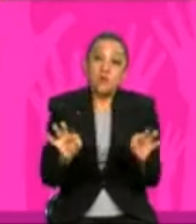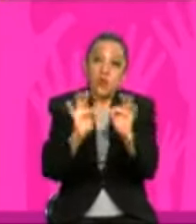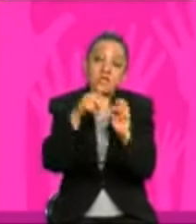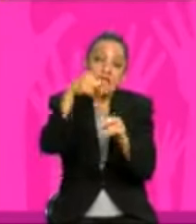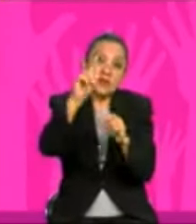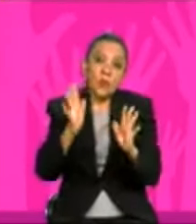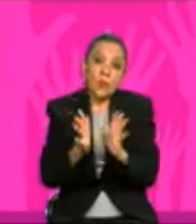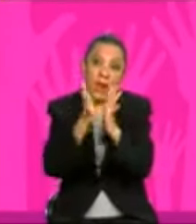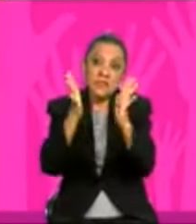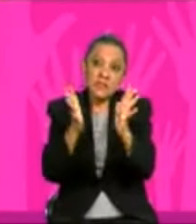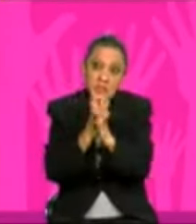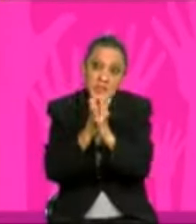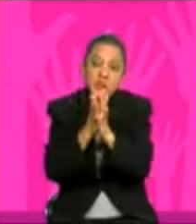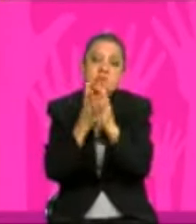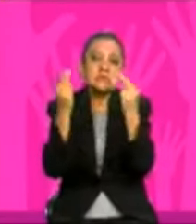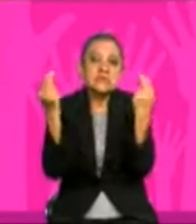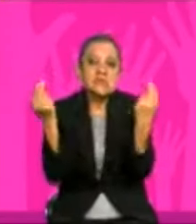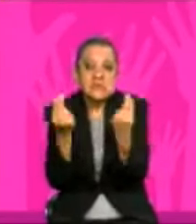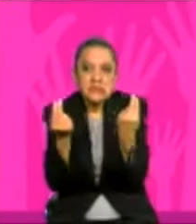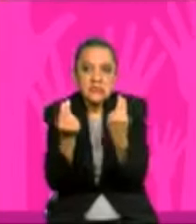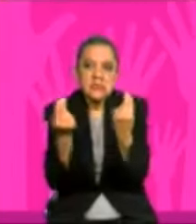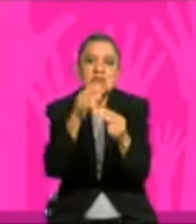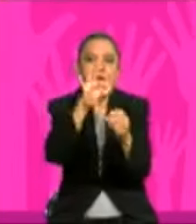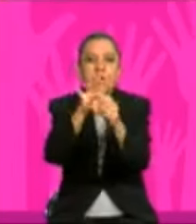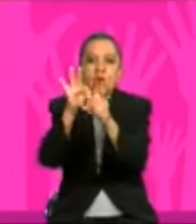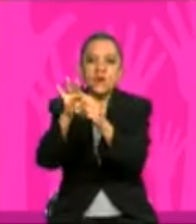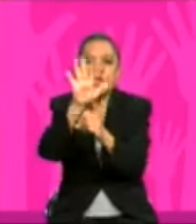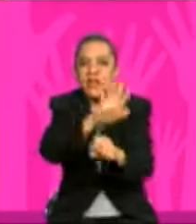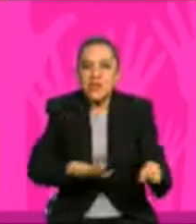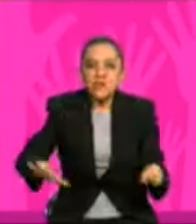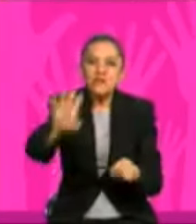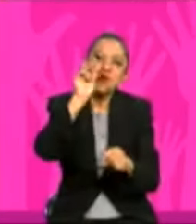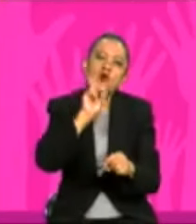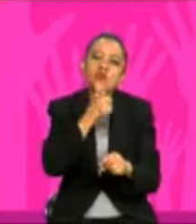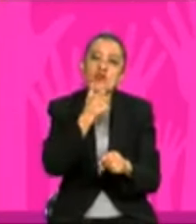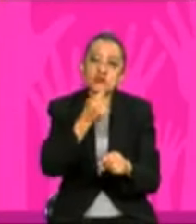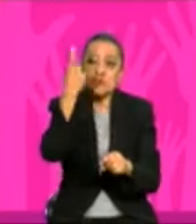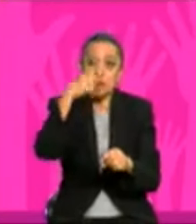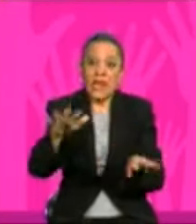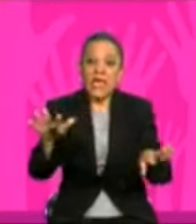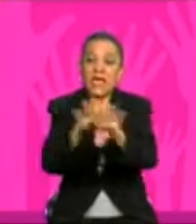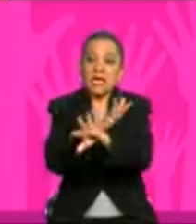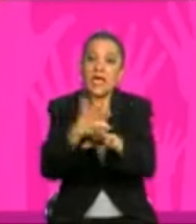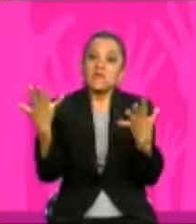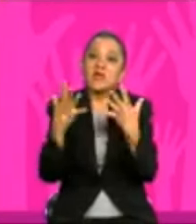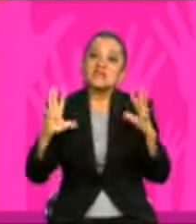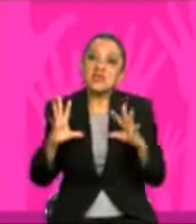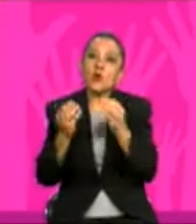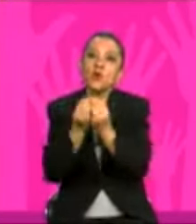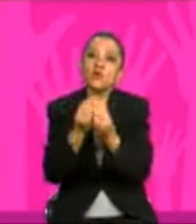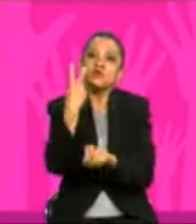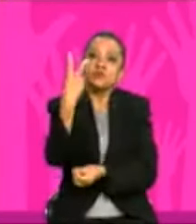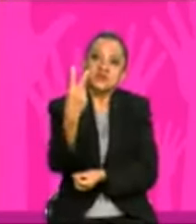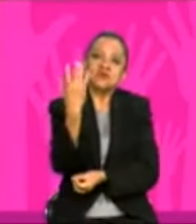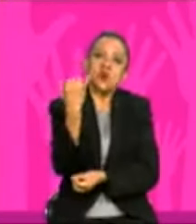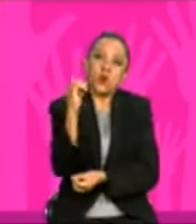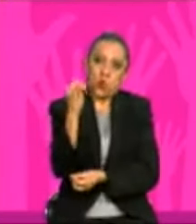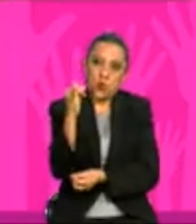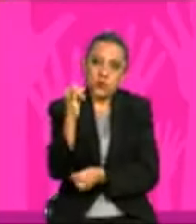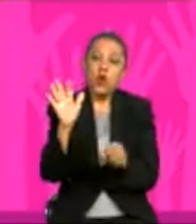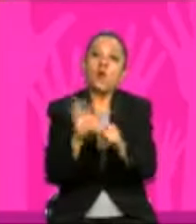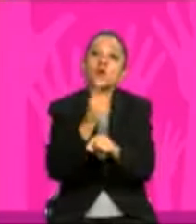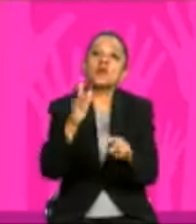participación. Tenemos que salir a votar todos y todos para que el cambio lo hagamos juntos este 2 de junio, porque en Morelos